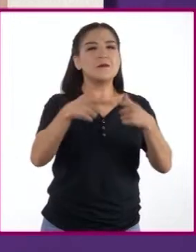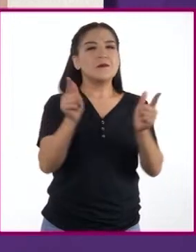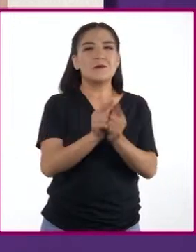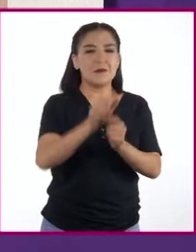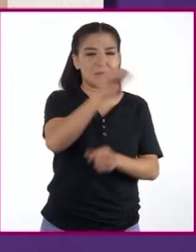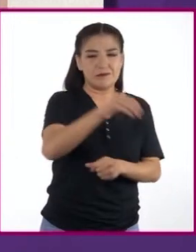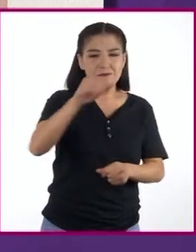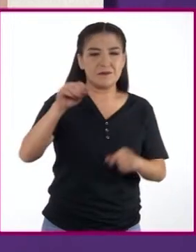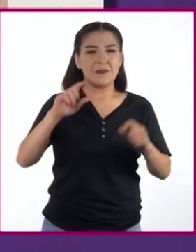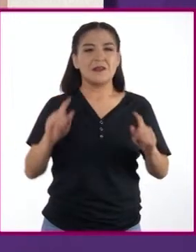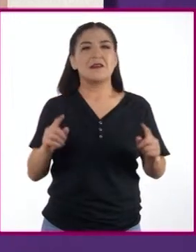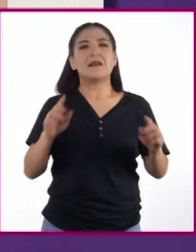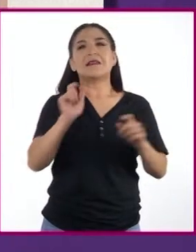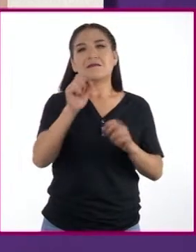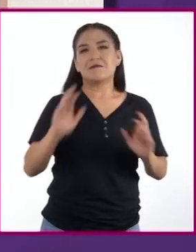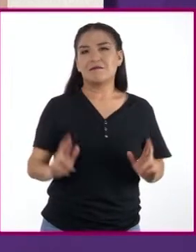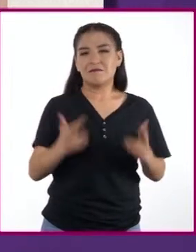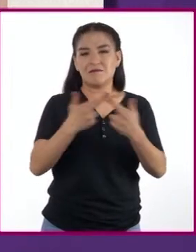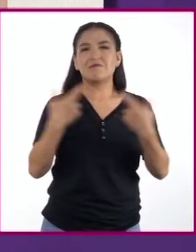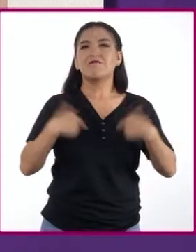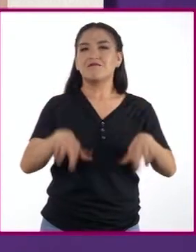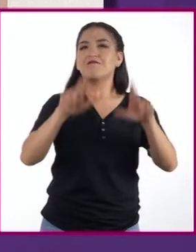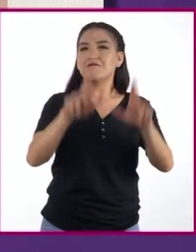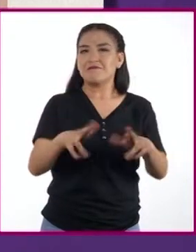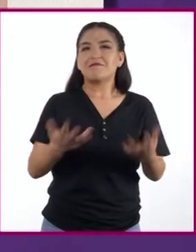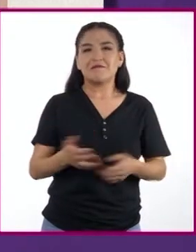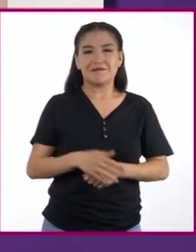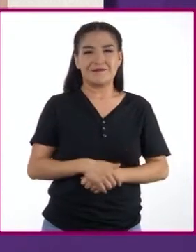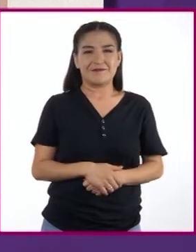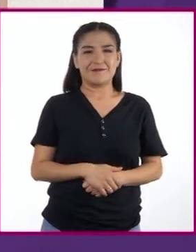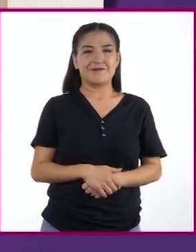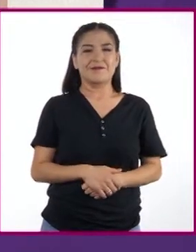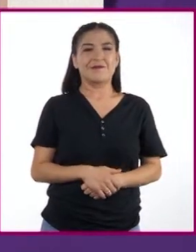étnicos se representaba.